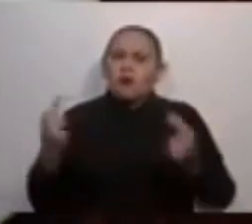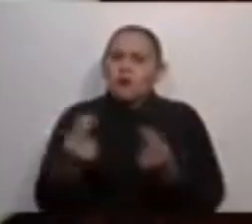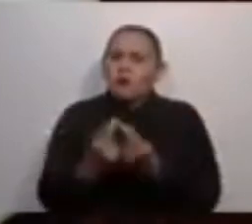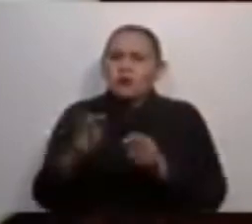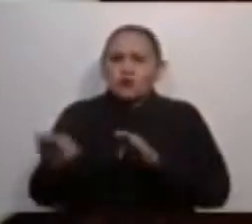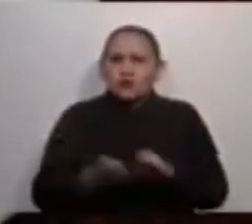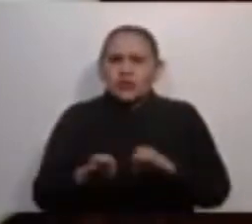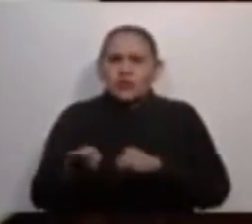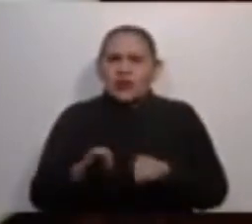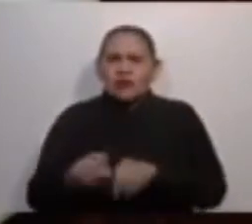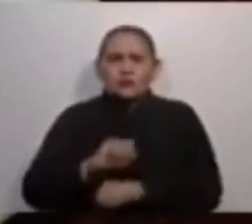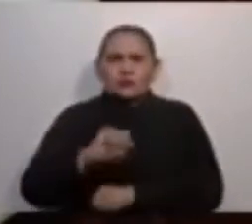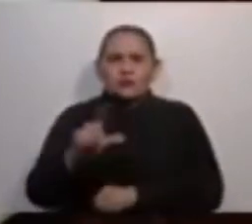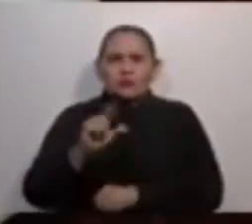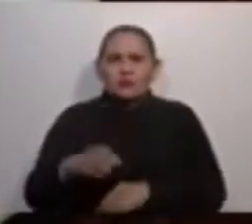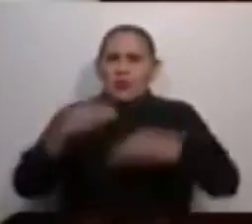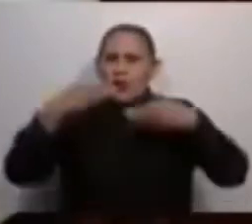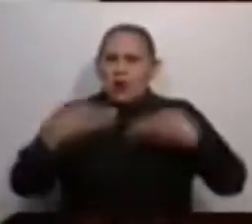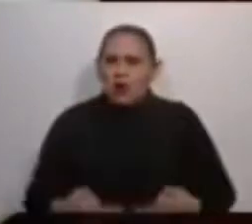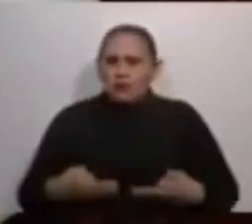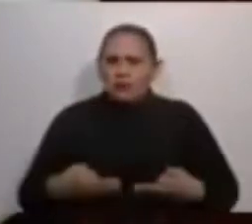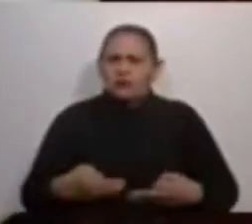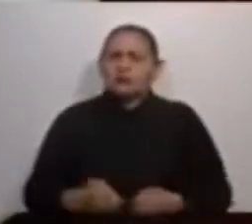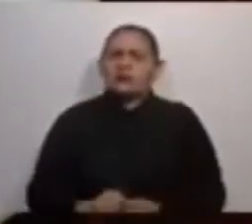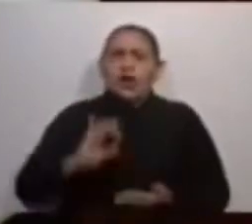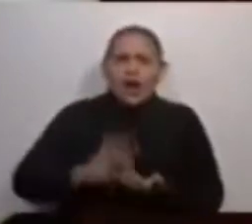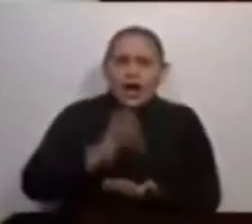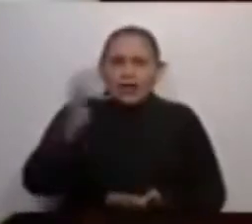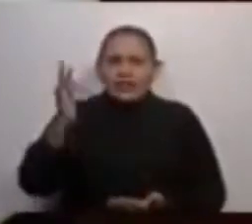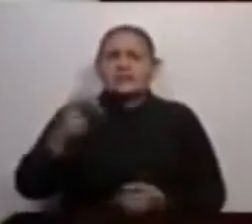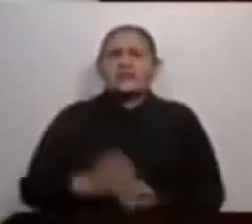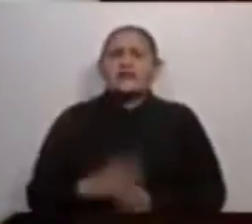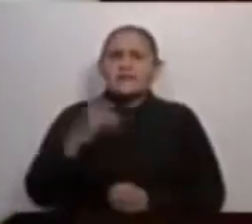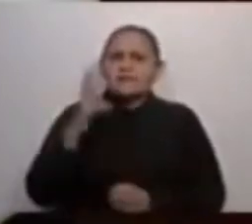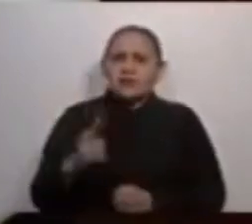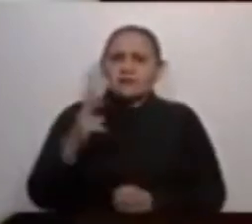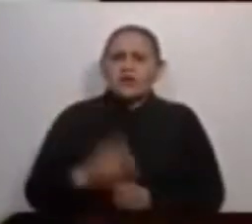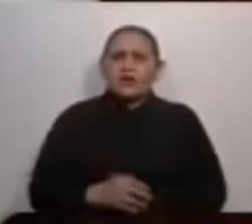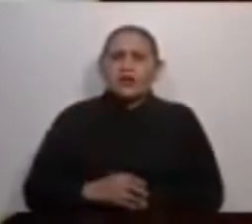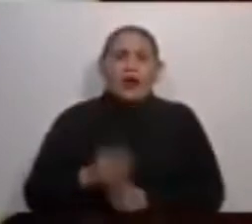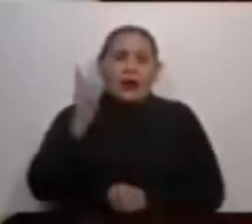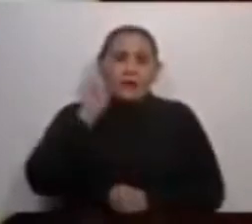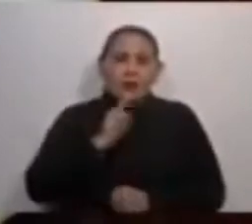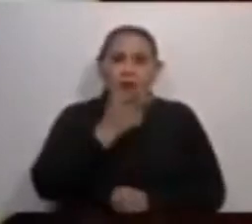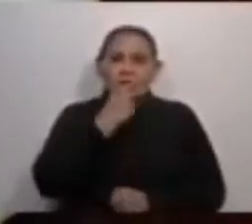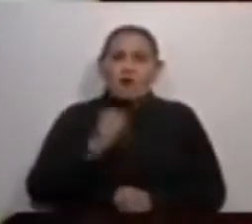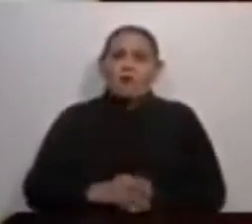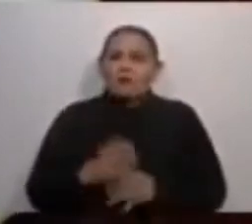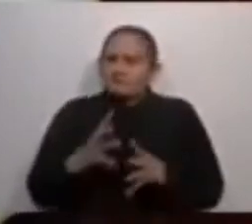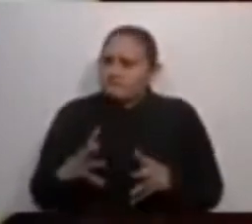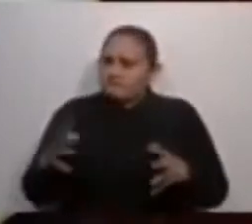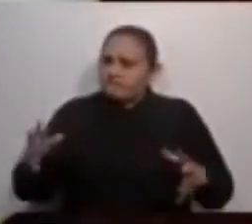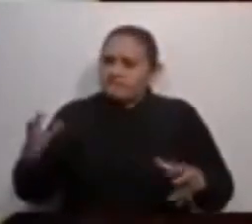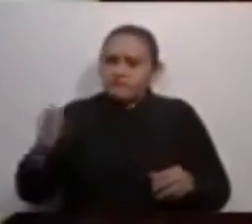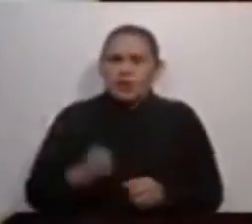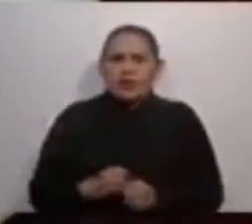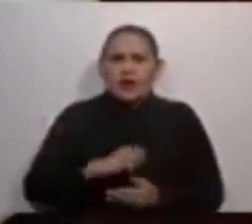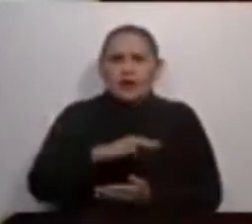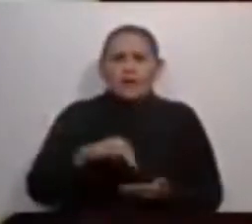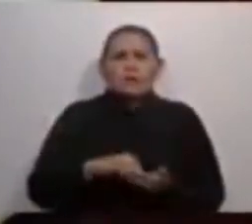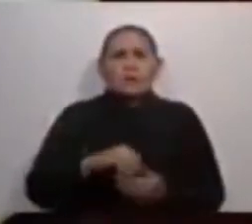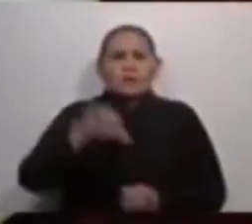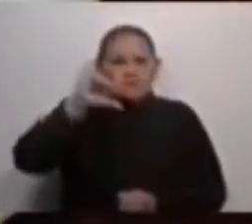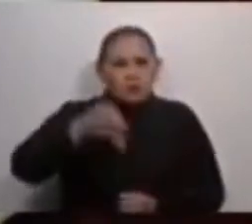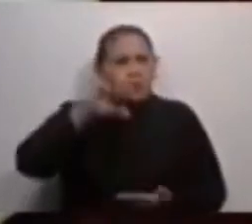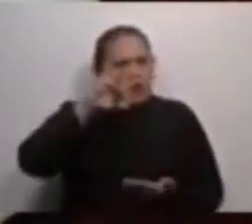mismos objetivos. Agradecí también a mujeres y hombres que engrandecen a Mérida con su trabajo, como hoy también agradezco